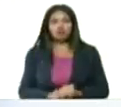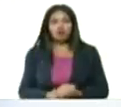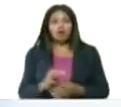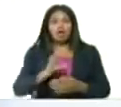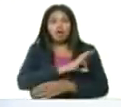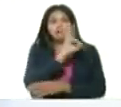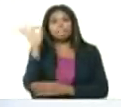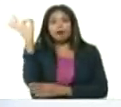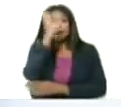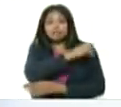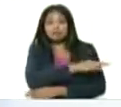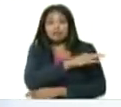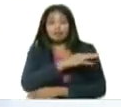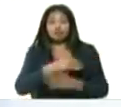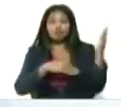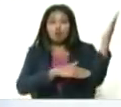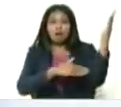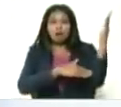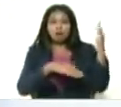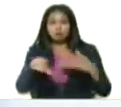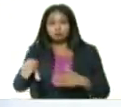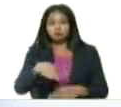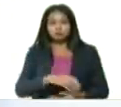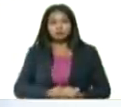Barquisimeto, estado Lara.